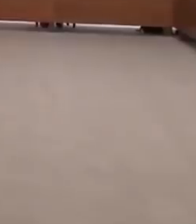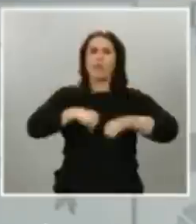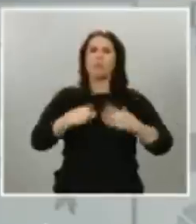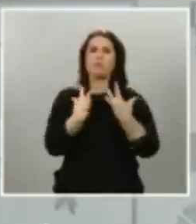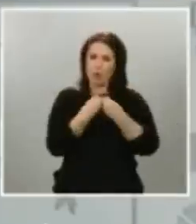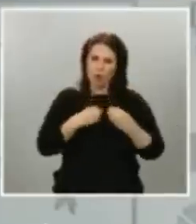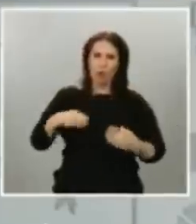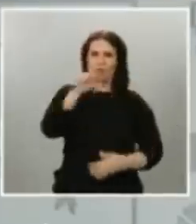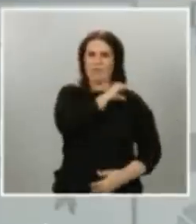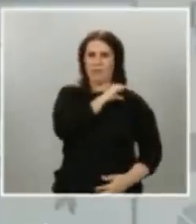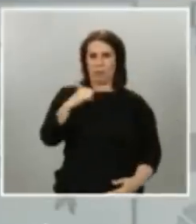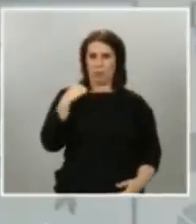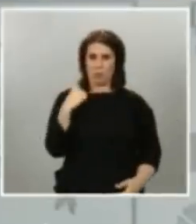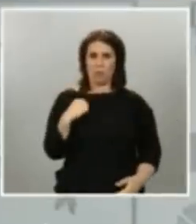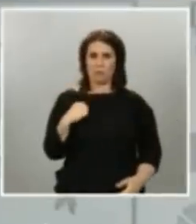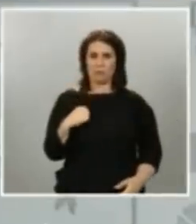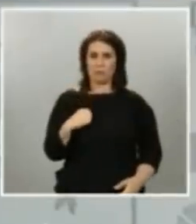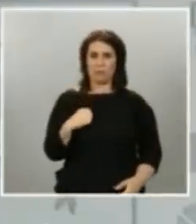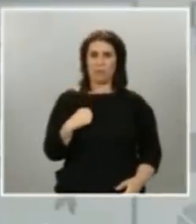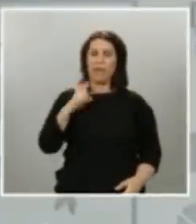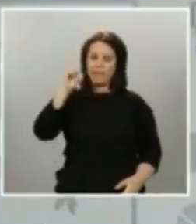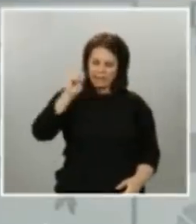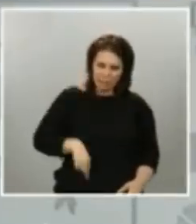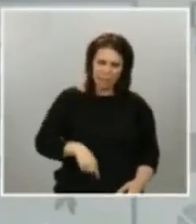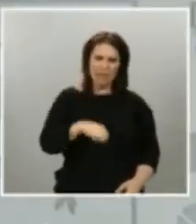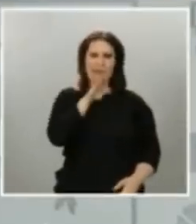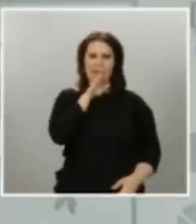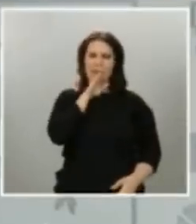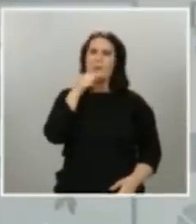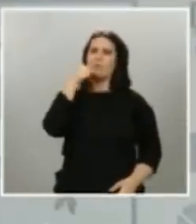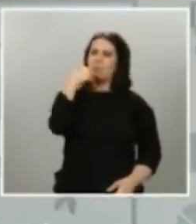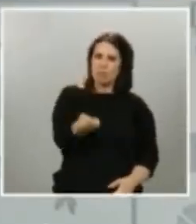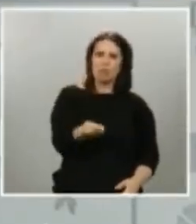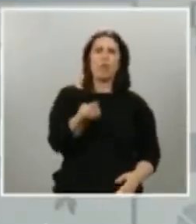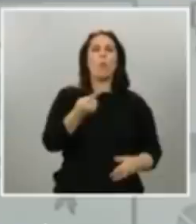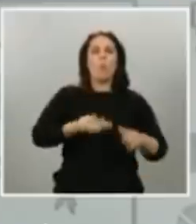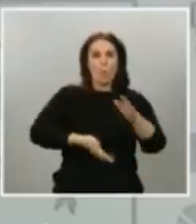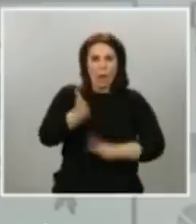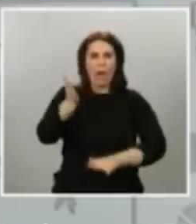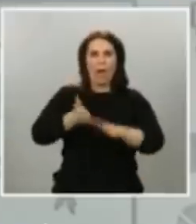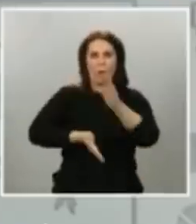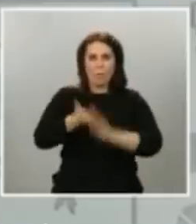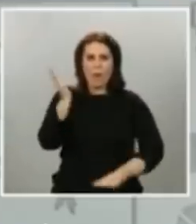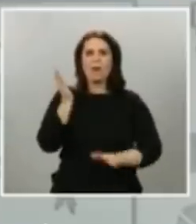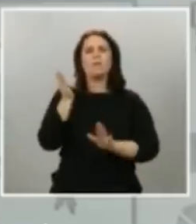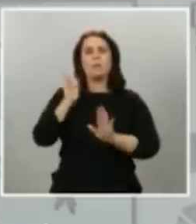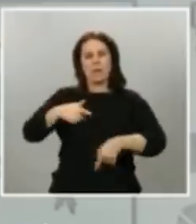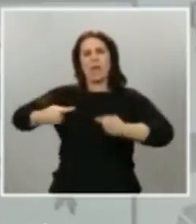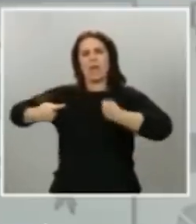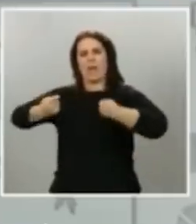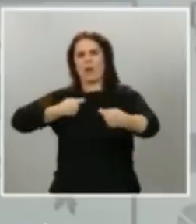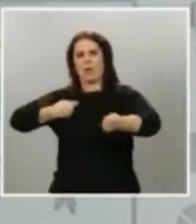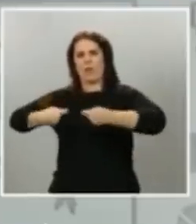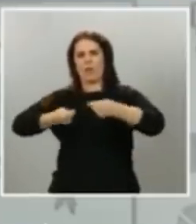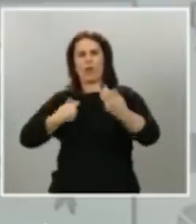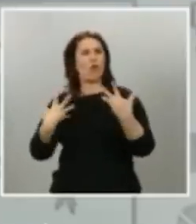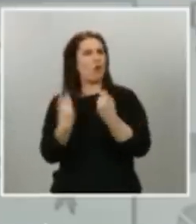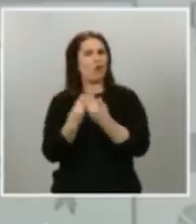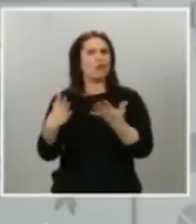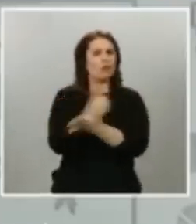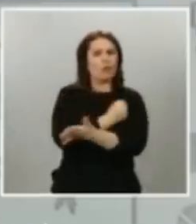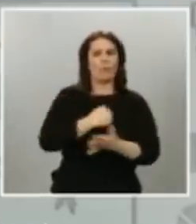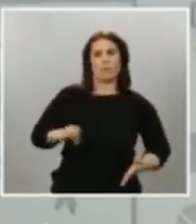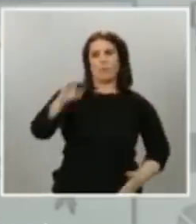Las condiciones son, ya las sabemos todos, reformas estructurales y ajustes presupuestarios. Bien, en un escenario como ese,